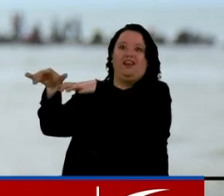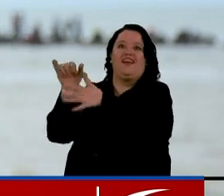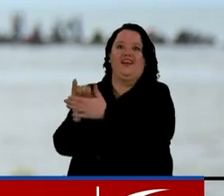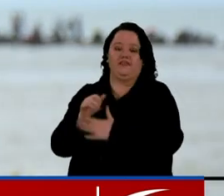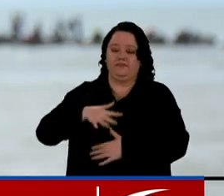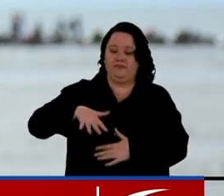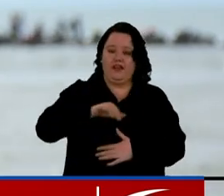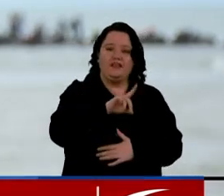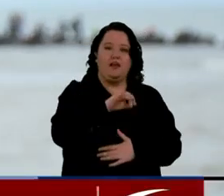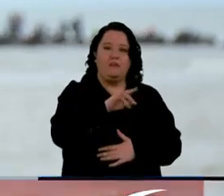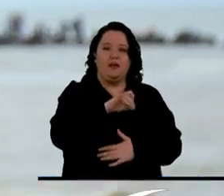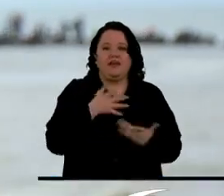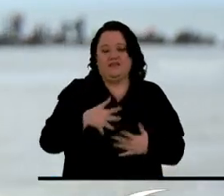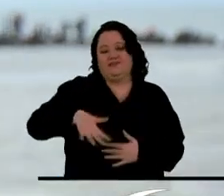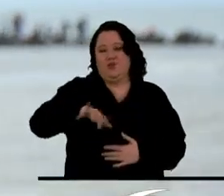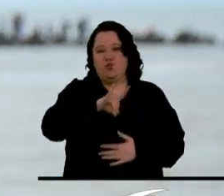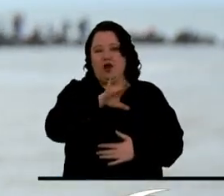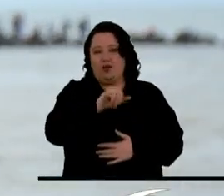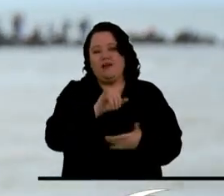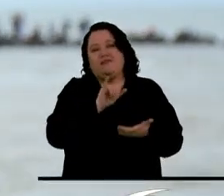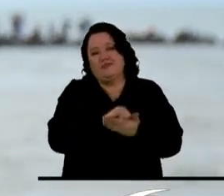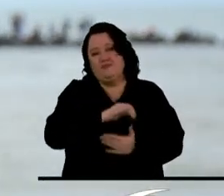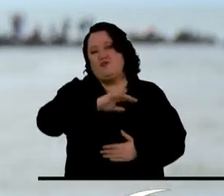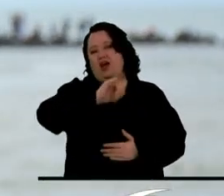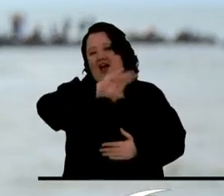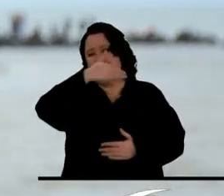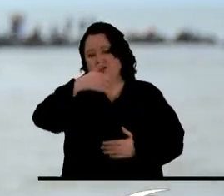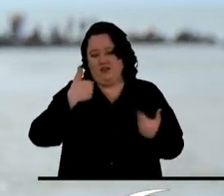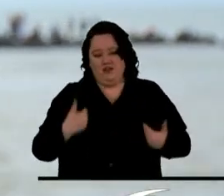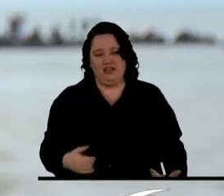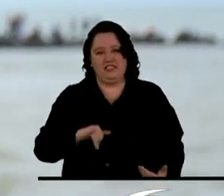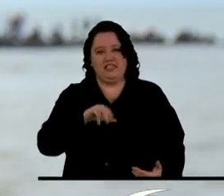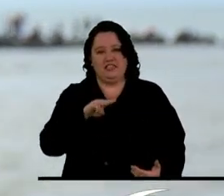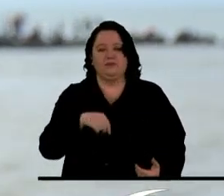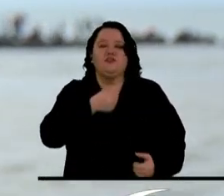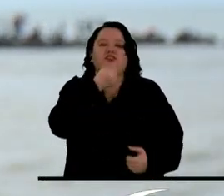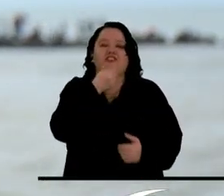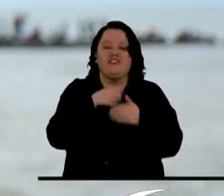corregimiento de Damaquiel en San Juan de Urabá, en el Urabá antioqueño, Yesmín Cogollo, Noticias Caracol.